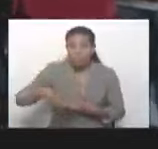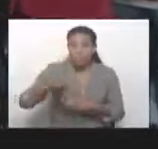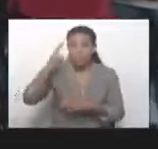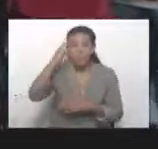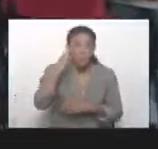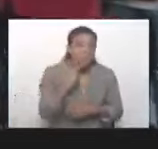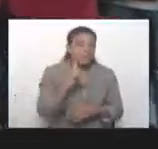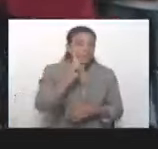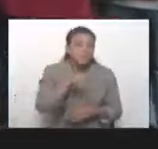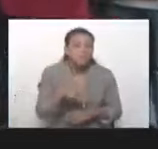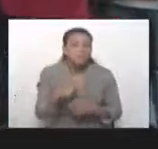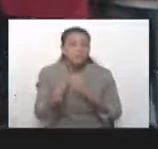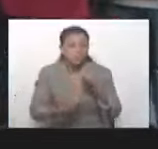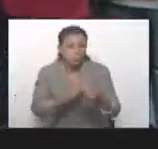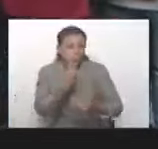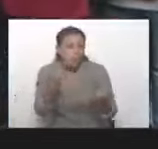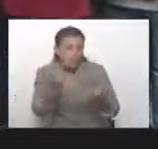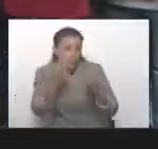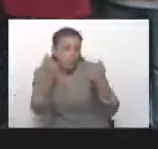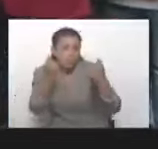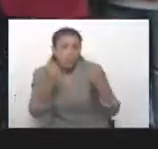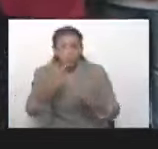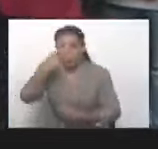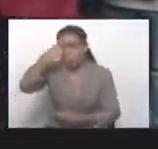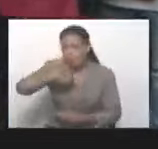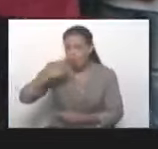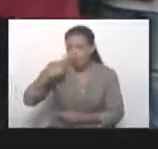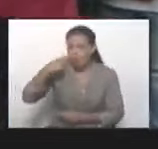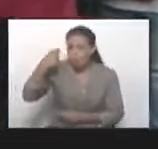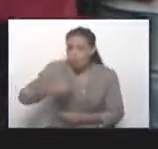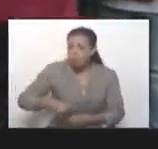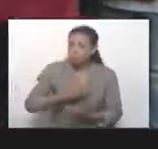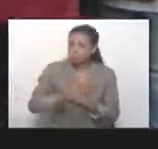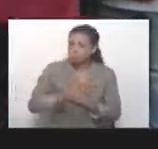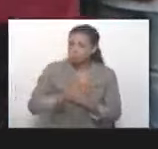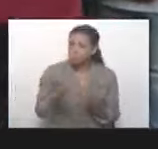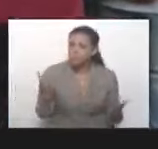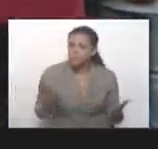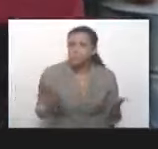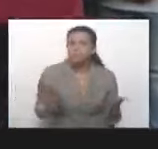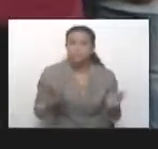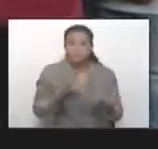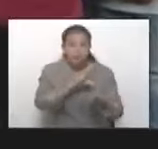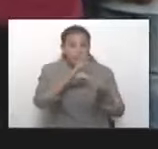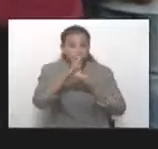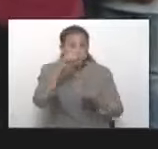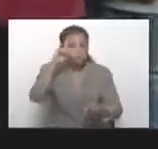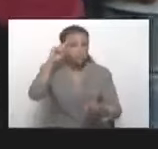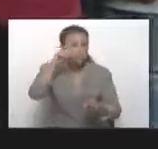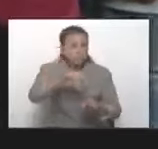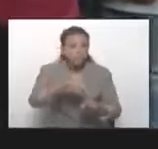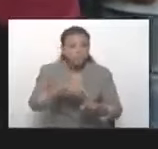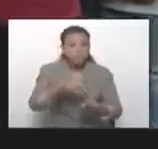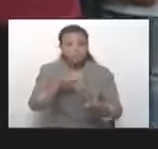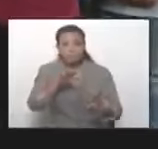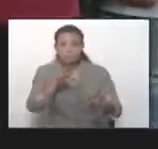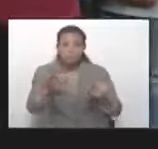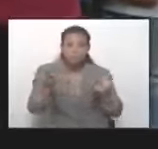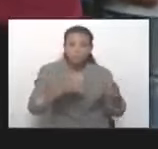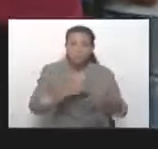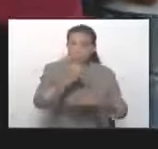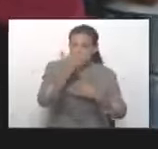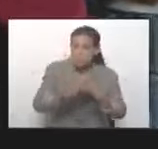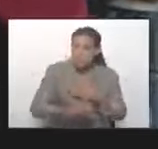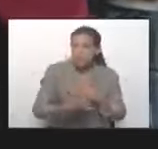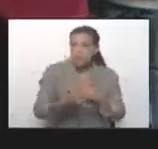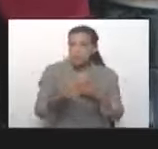Bolivariana y bueno, un hombre dispuesto siempre para la cultura, está en esa onda y tiene un proyecto